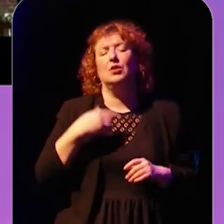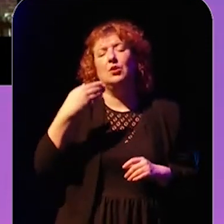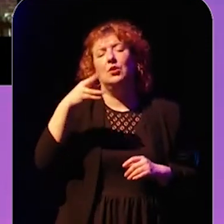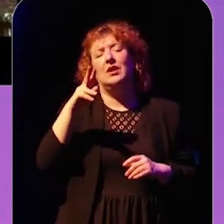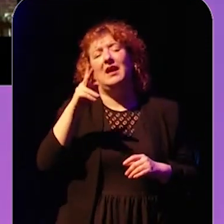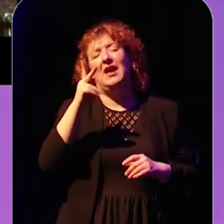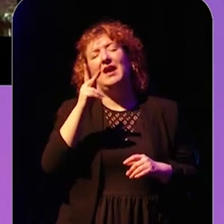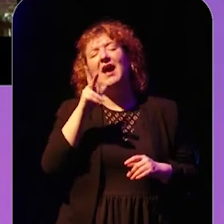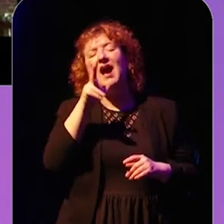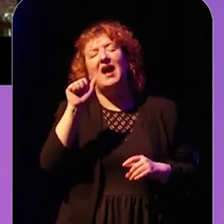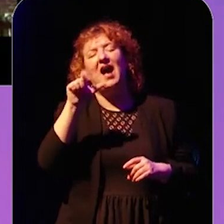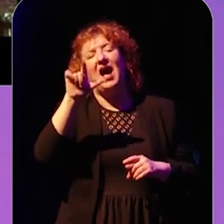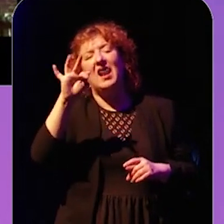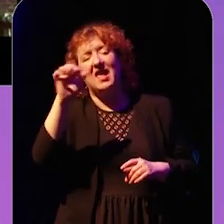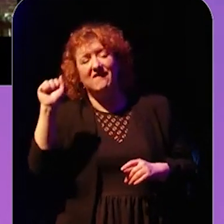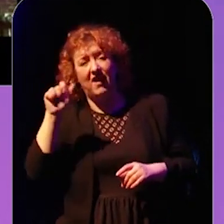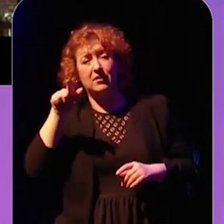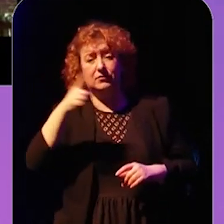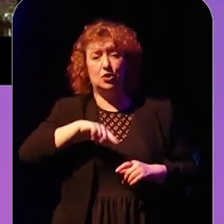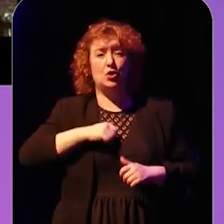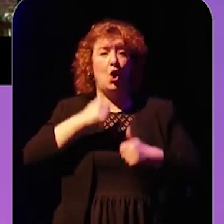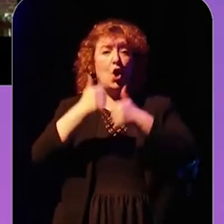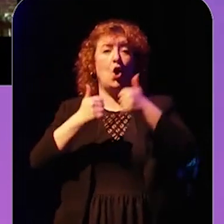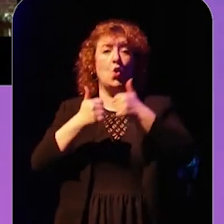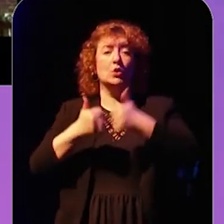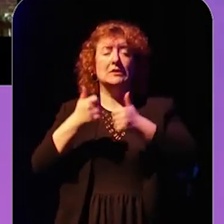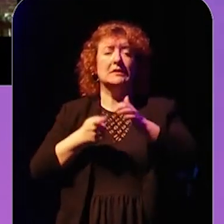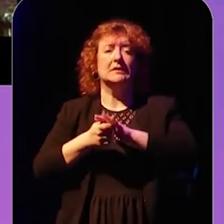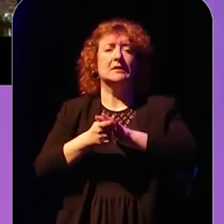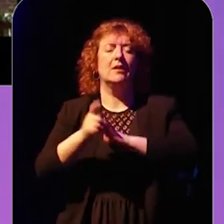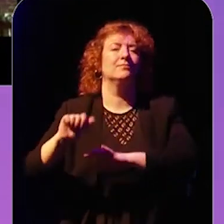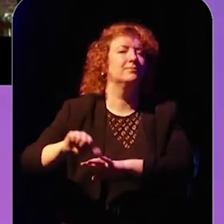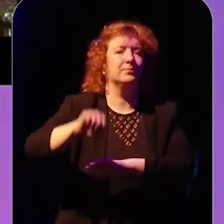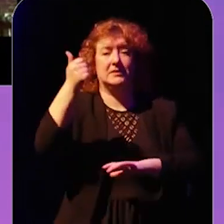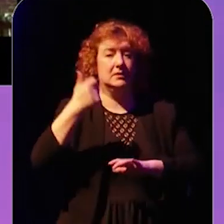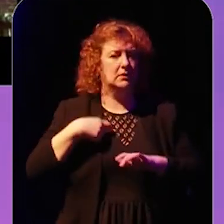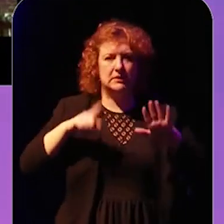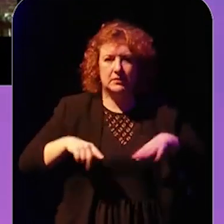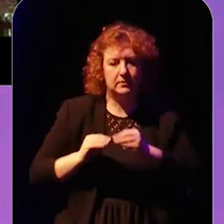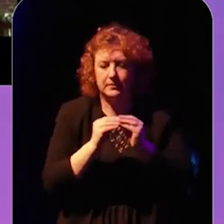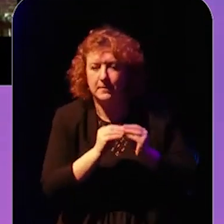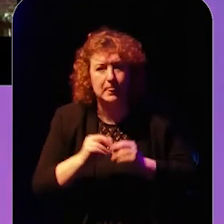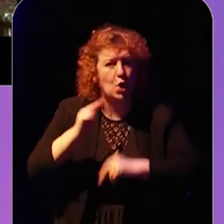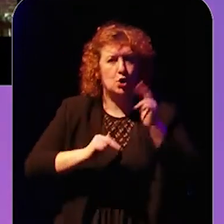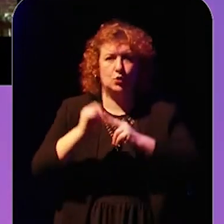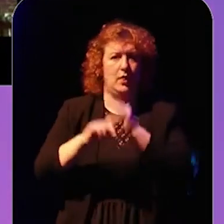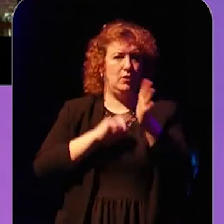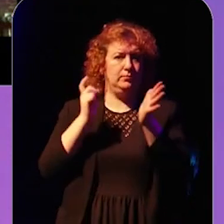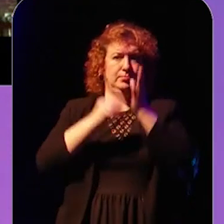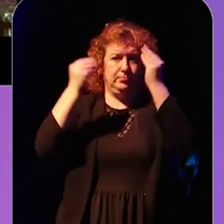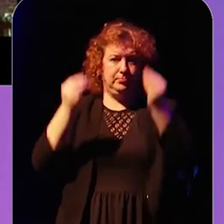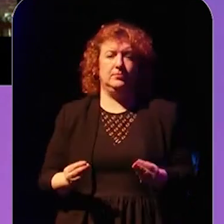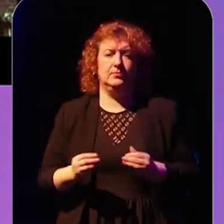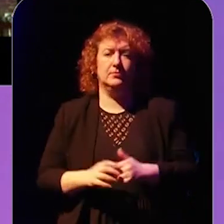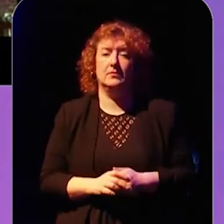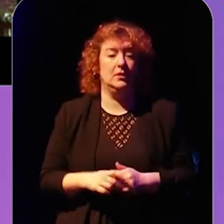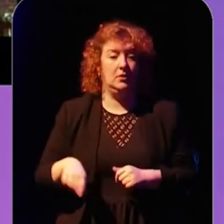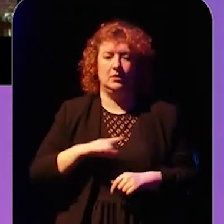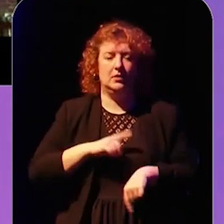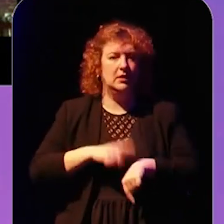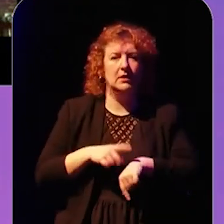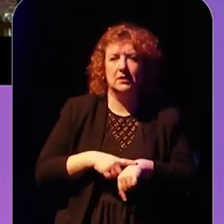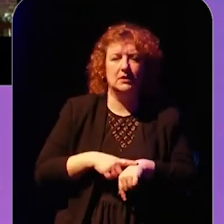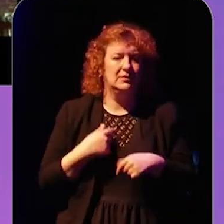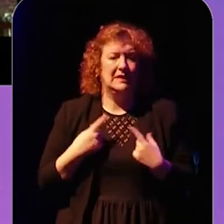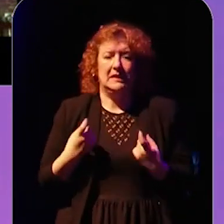y es un proyecto que ganamos el concurso y en menos de 6 meses teníamos que tenerlo totalmente construido. Entonces, en esos plazos